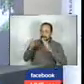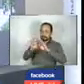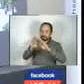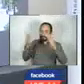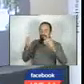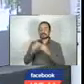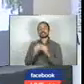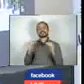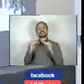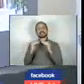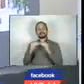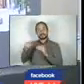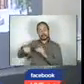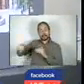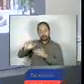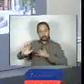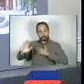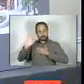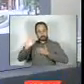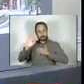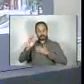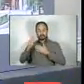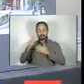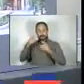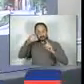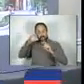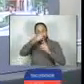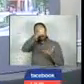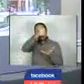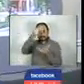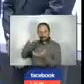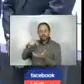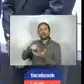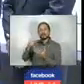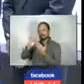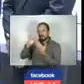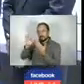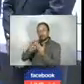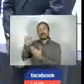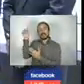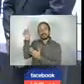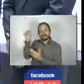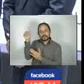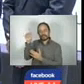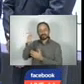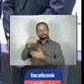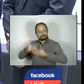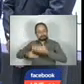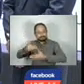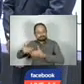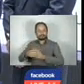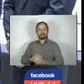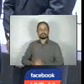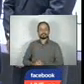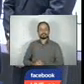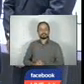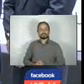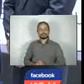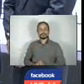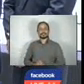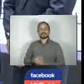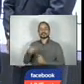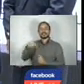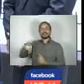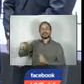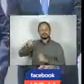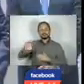establece un compromiso con la inclusión financiera por medio de programas de educación y sensibilización. Los empresarios destacaron que